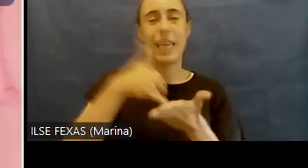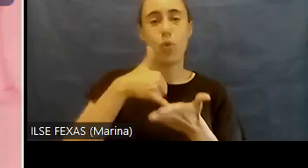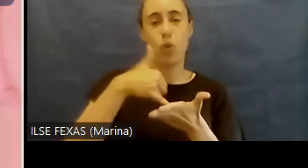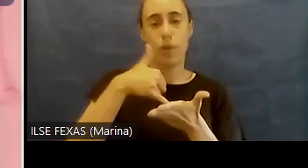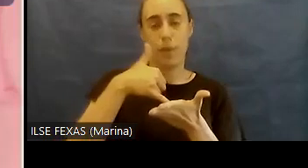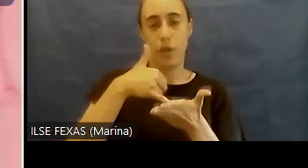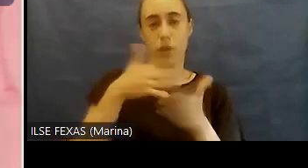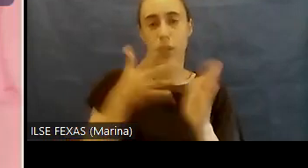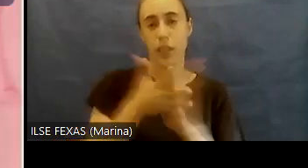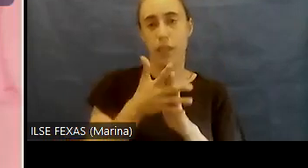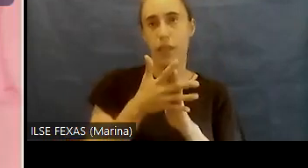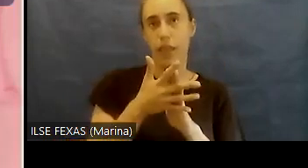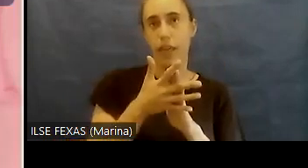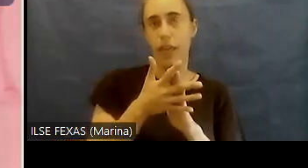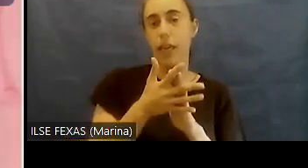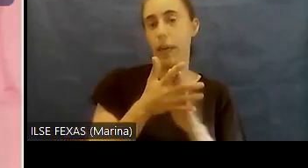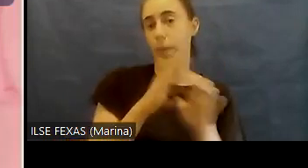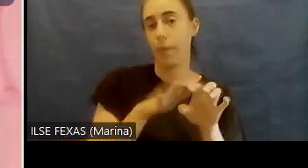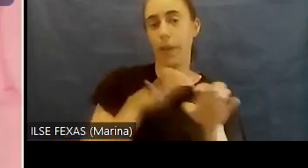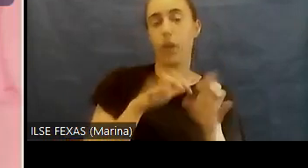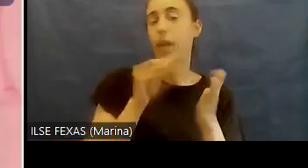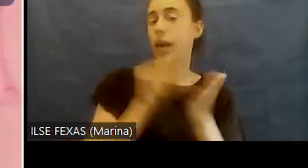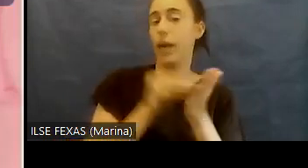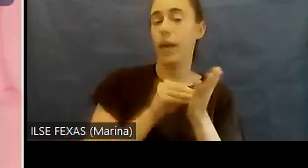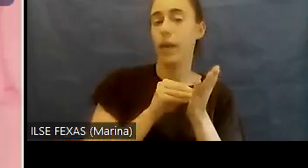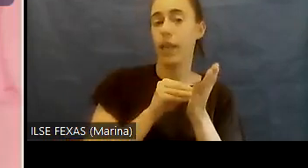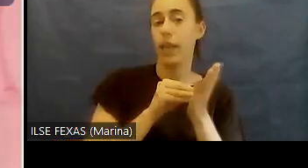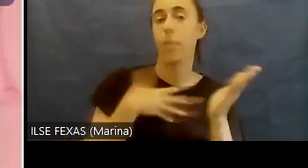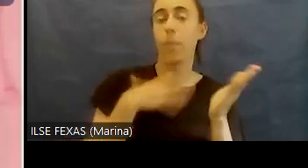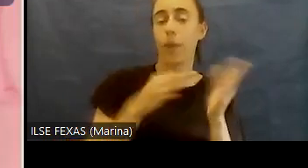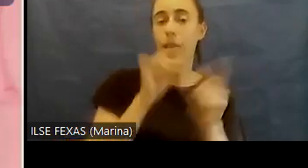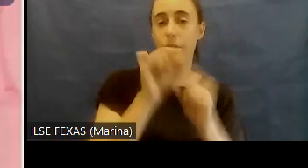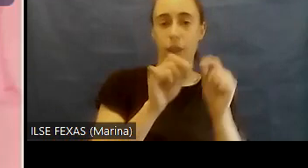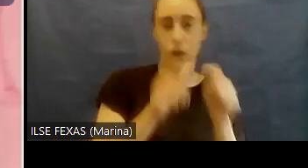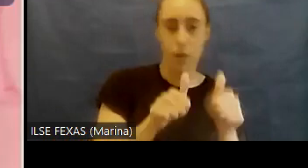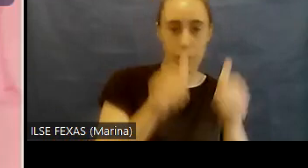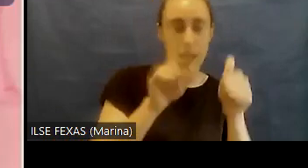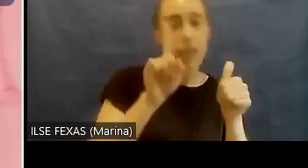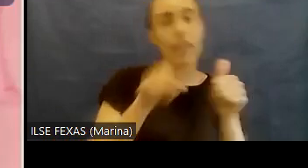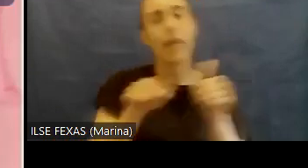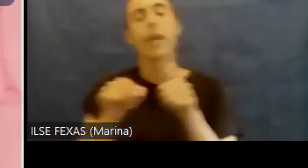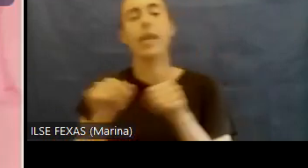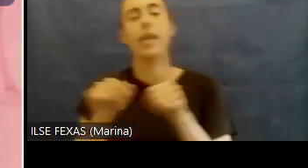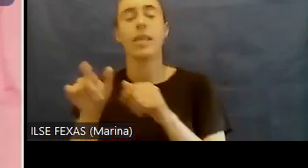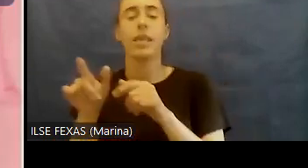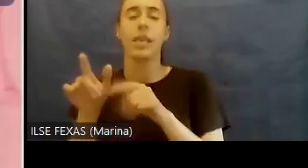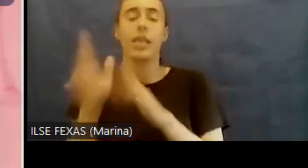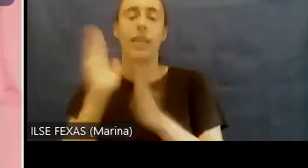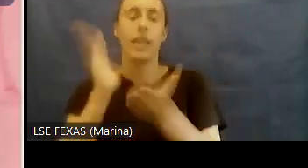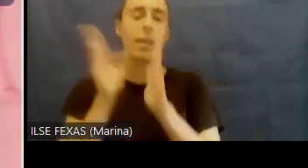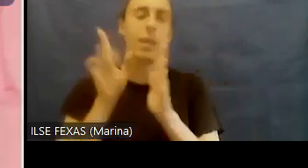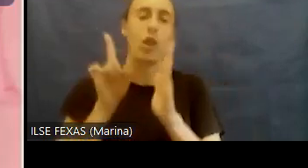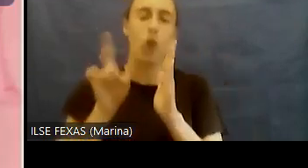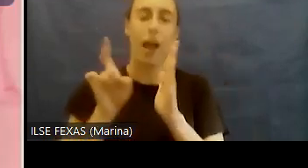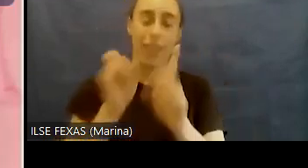decir, que ya están más predispuestos a infecciones a nivel local, como después de haber recibido radioterapia y quimioterapia. ¿Sabéis? O radioterapia